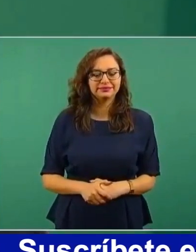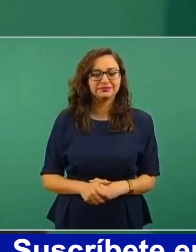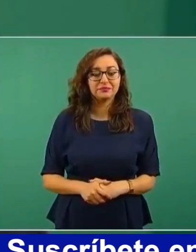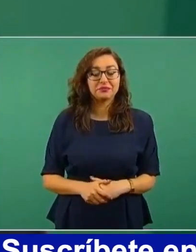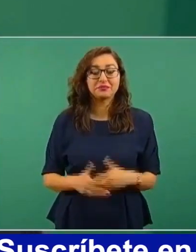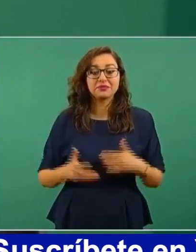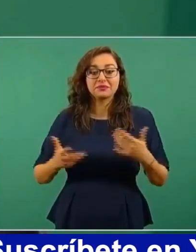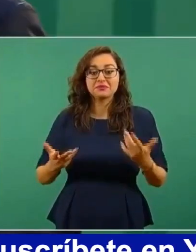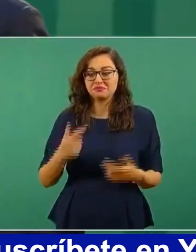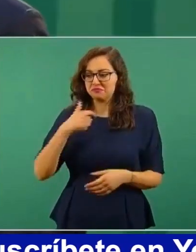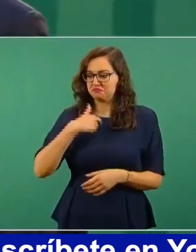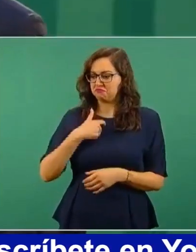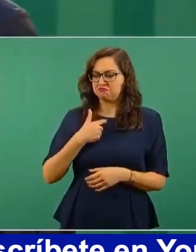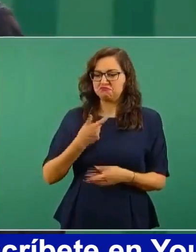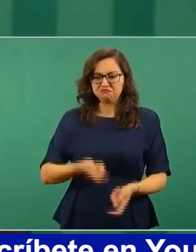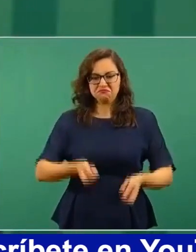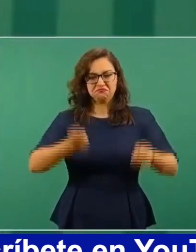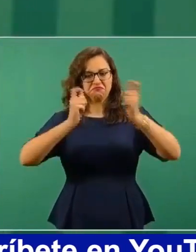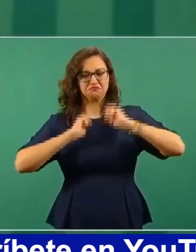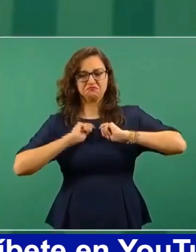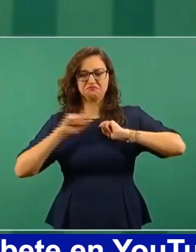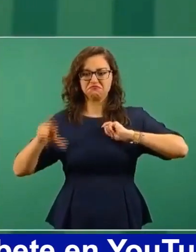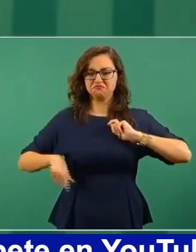Y ahí también supe